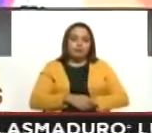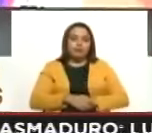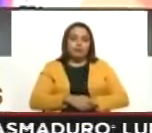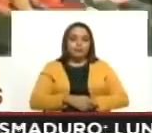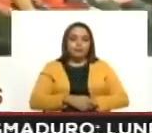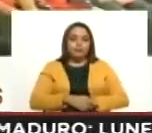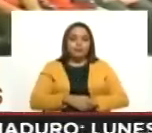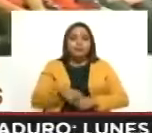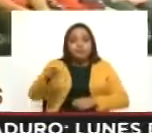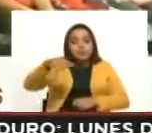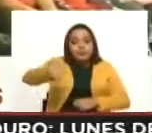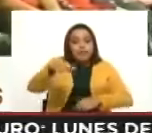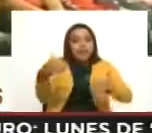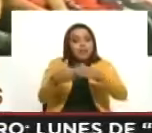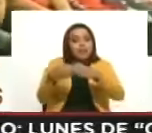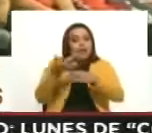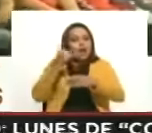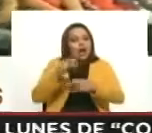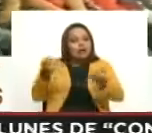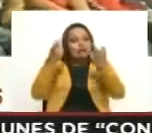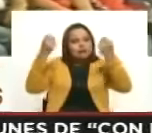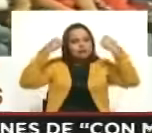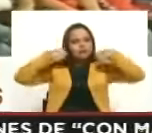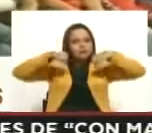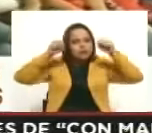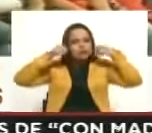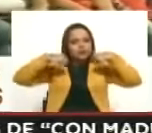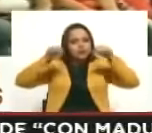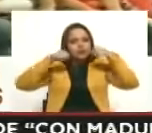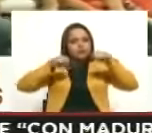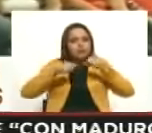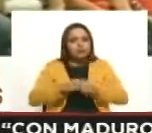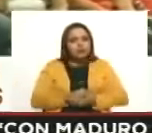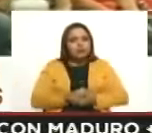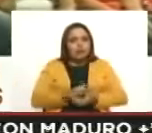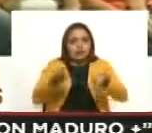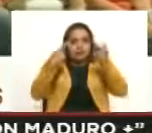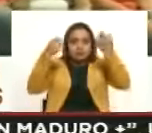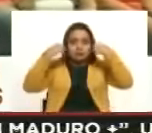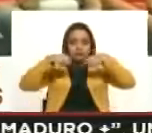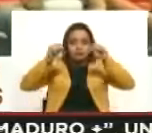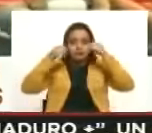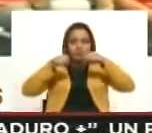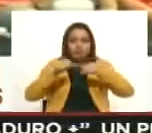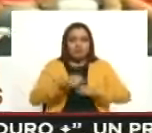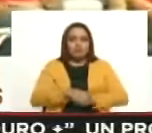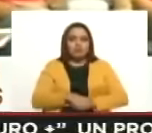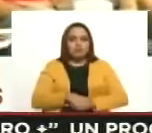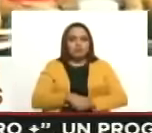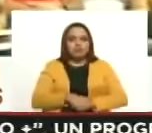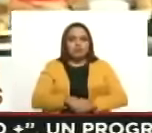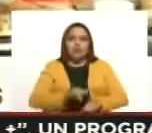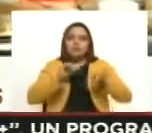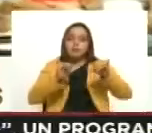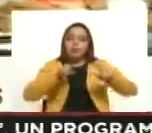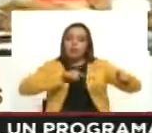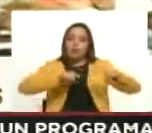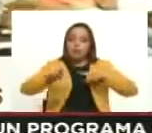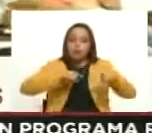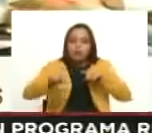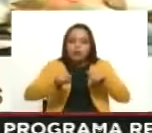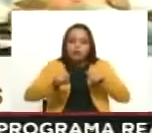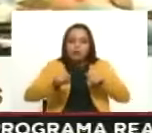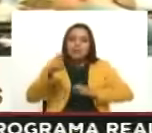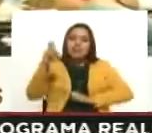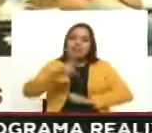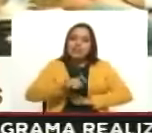Esos equipos van a tener un entrenamiento. Un entrenamiento. Por eso la coordinación